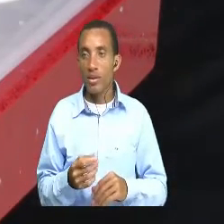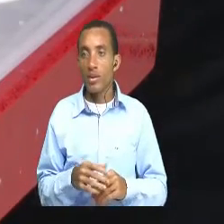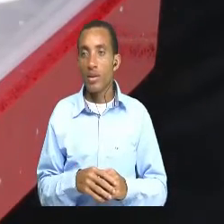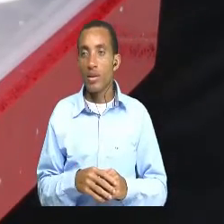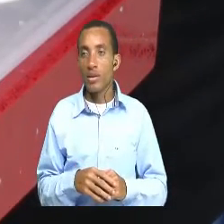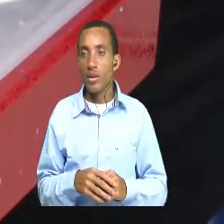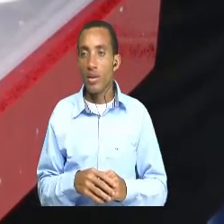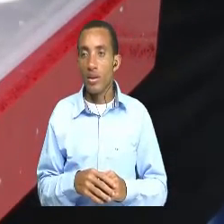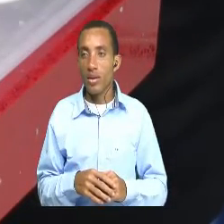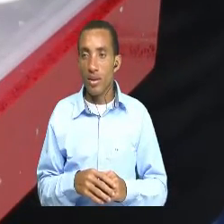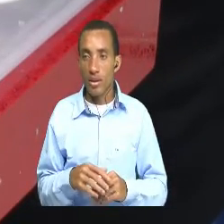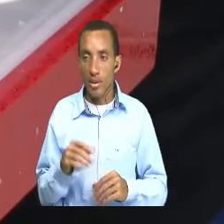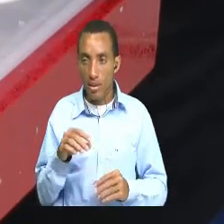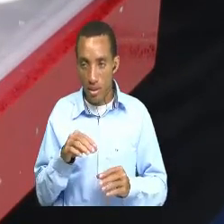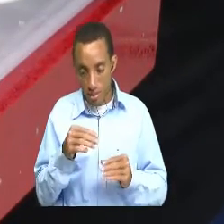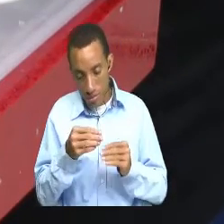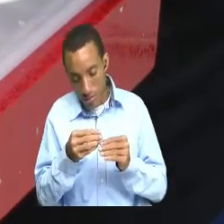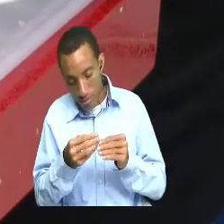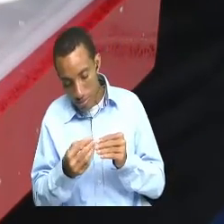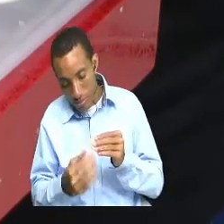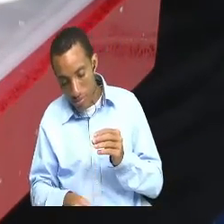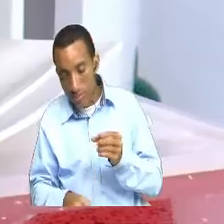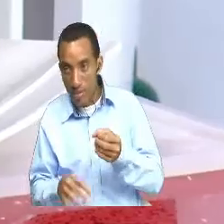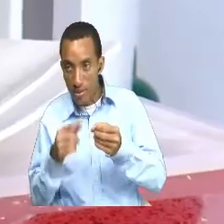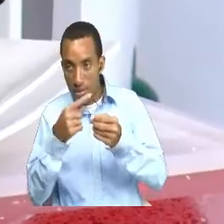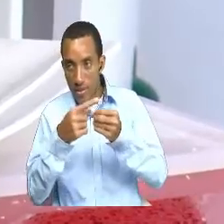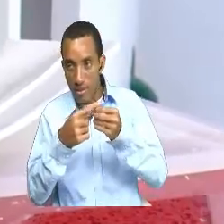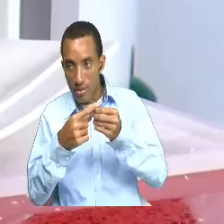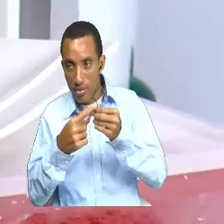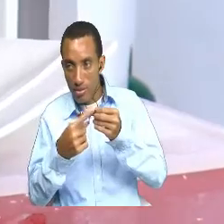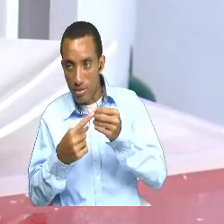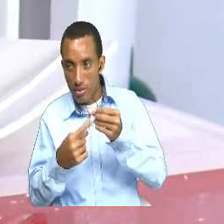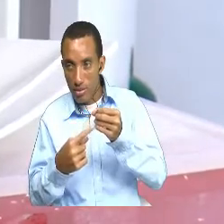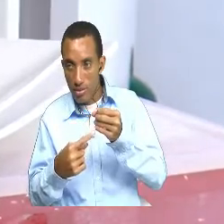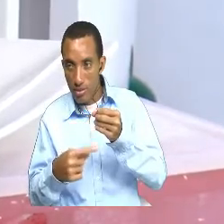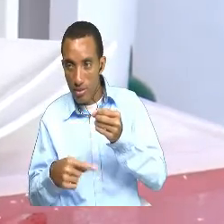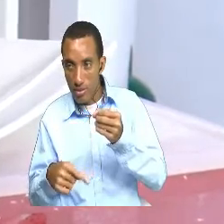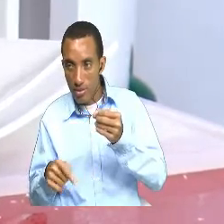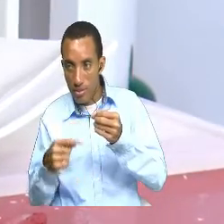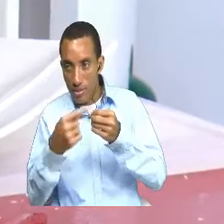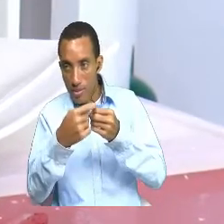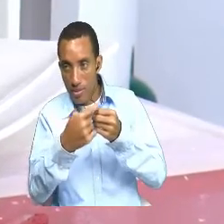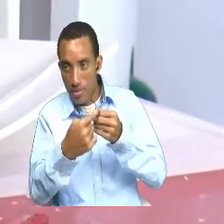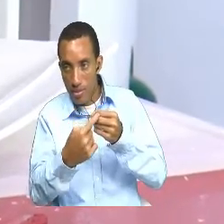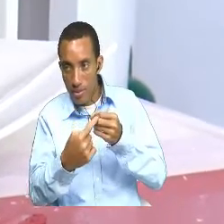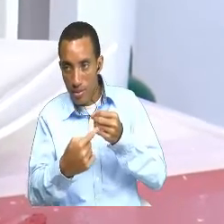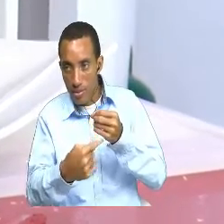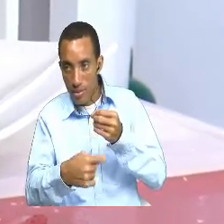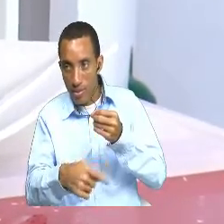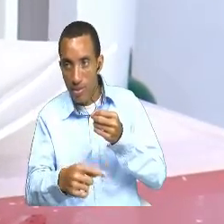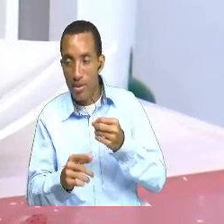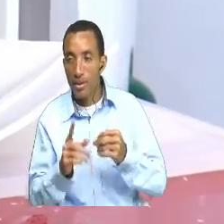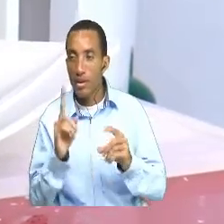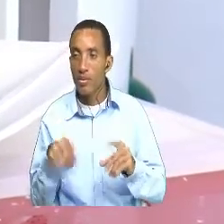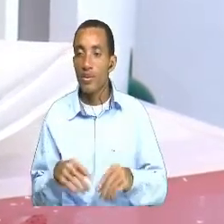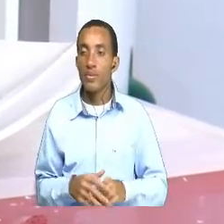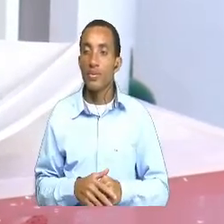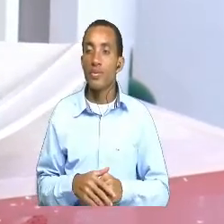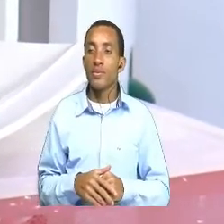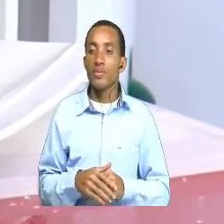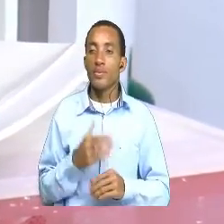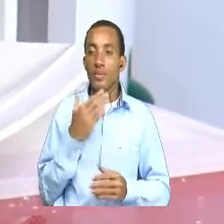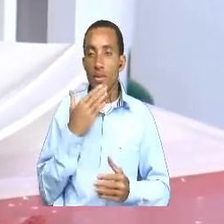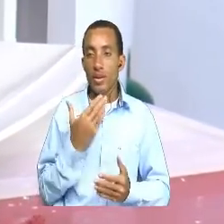caiga que se arranque sobre nuestro plato ok ok listo para gracias ronchi